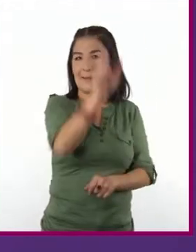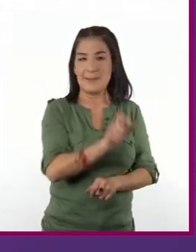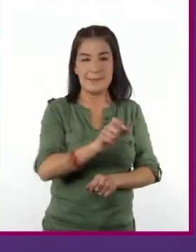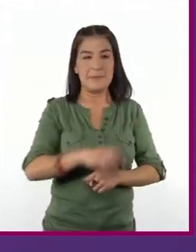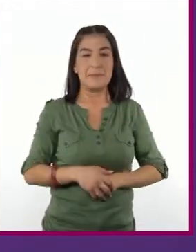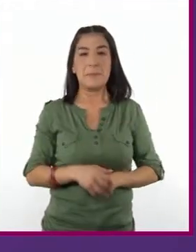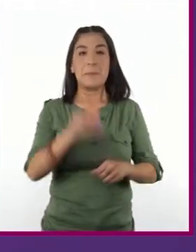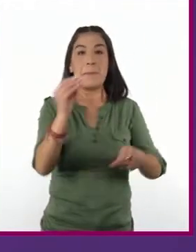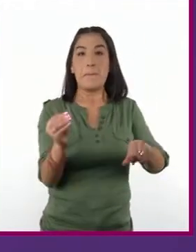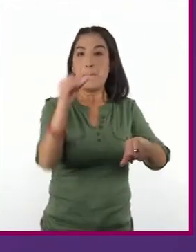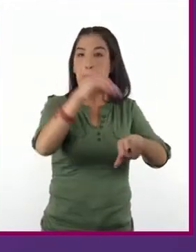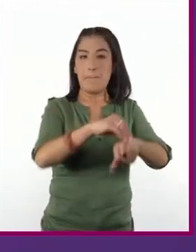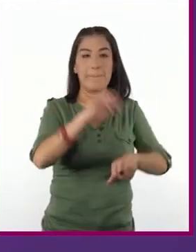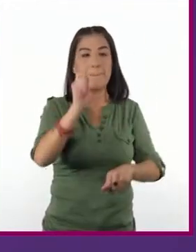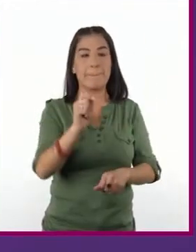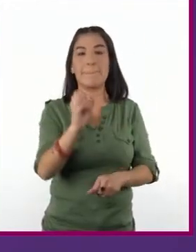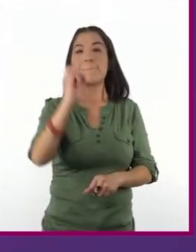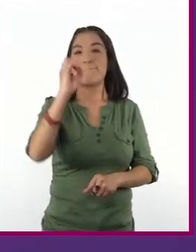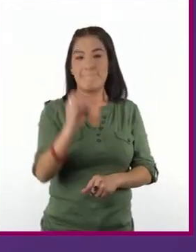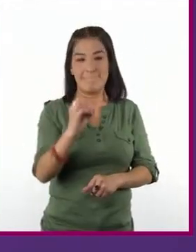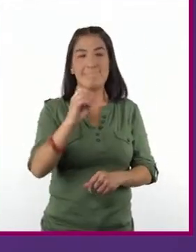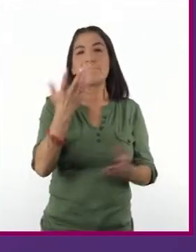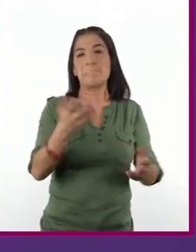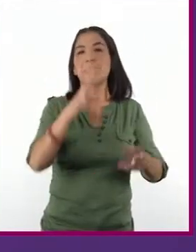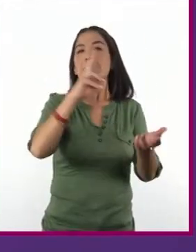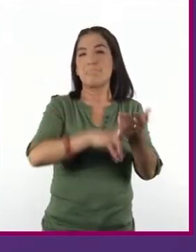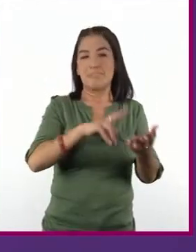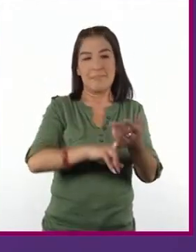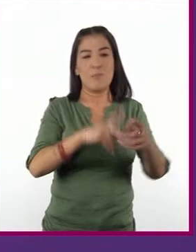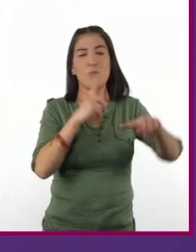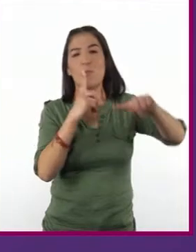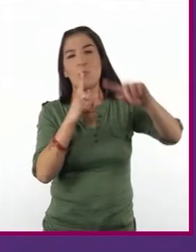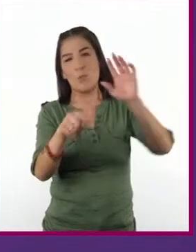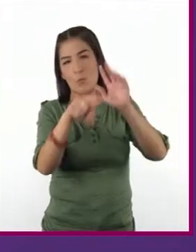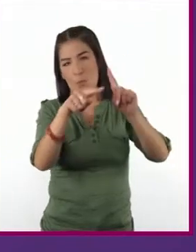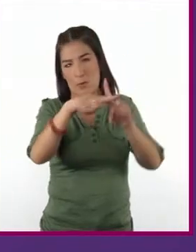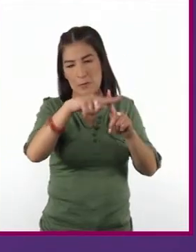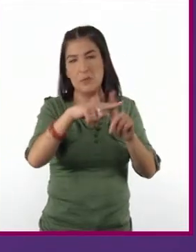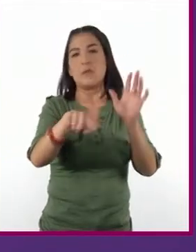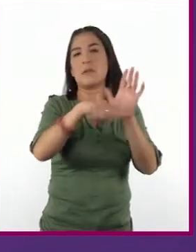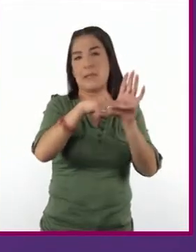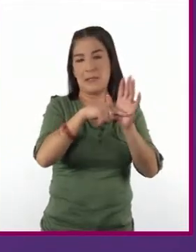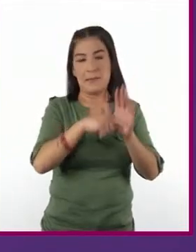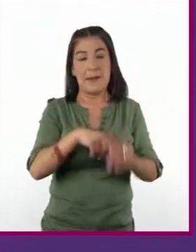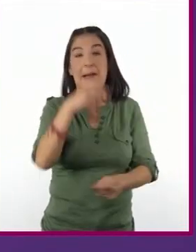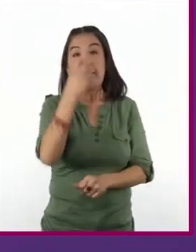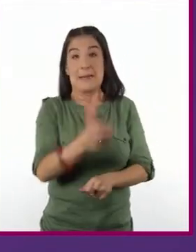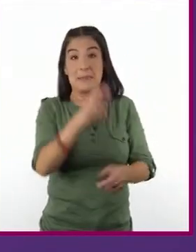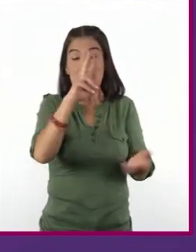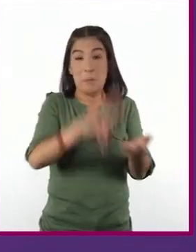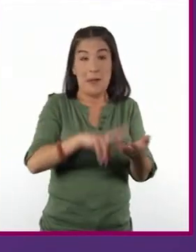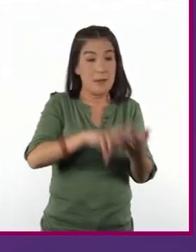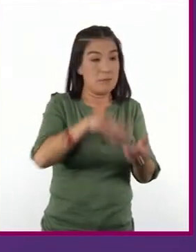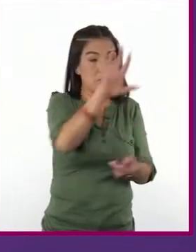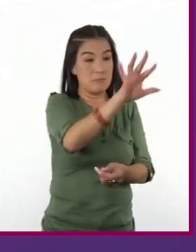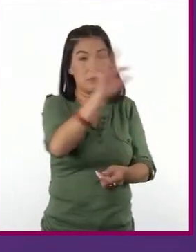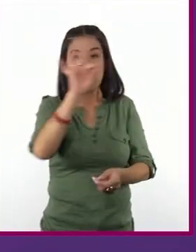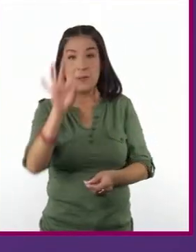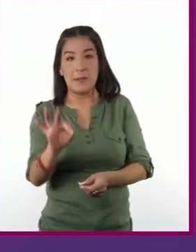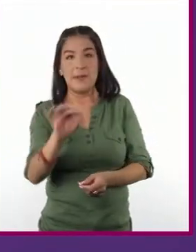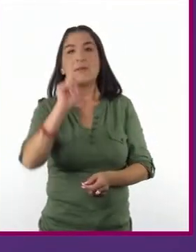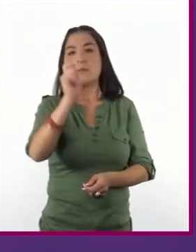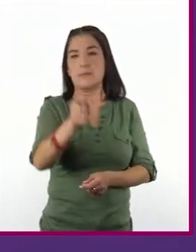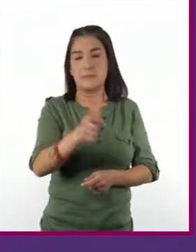asignar el 0 a algunos valores positivos y algunos valores negativos. En este caso, los valores que tomará x